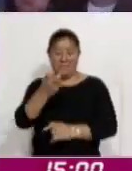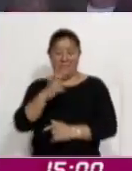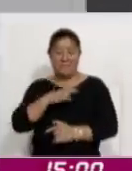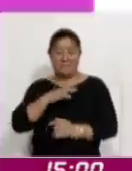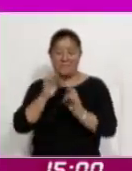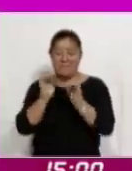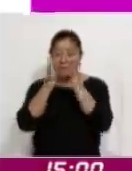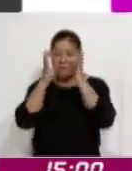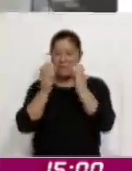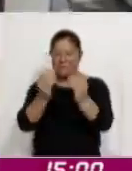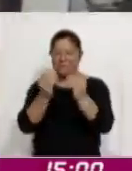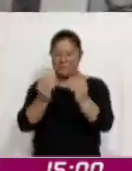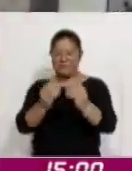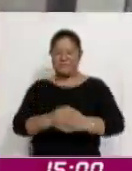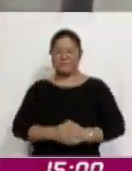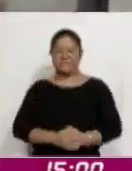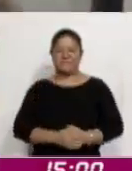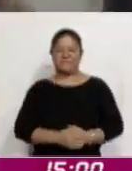sorpresas.